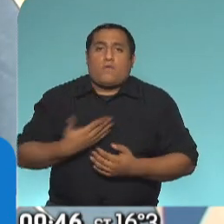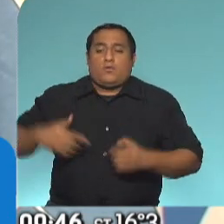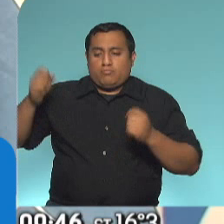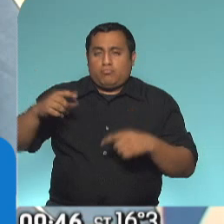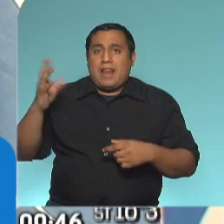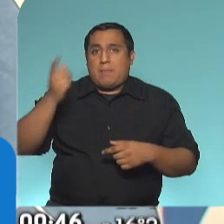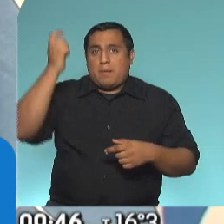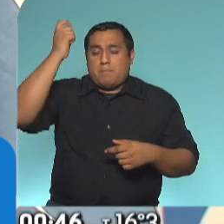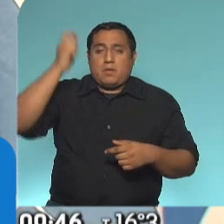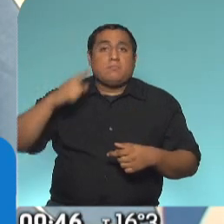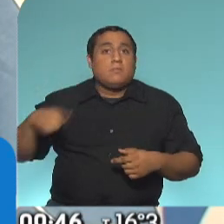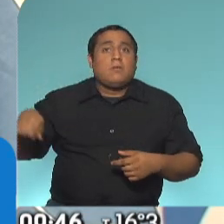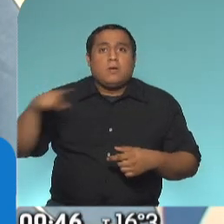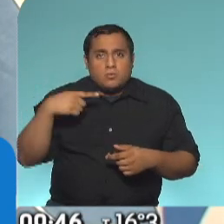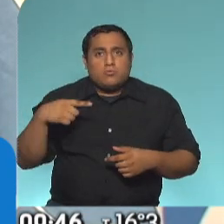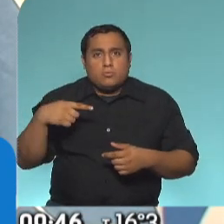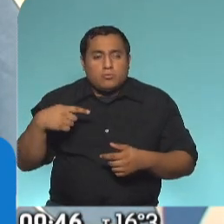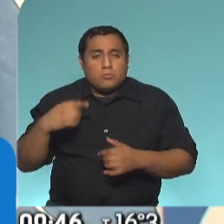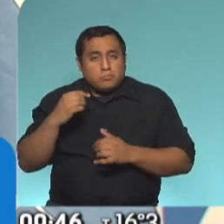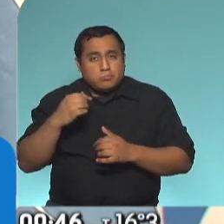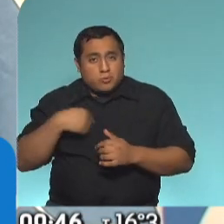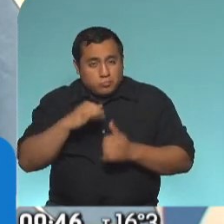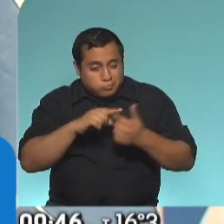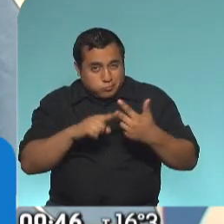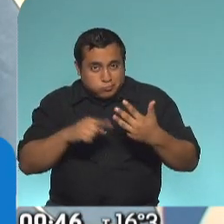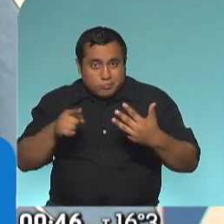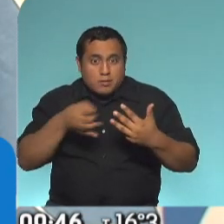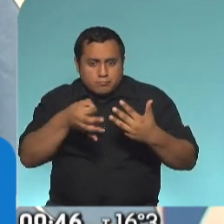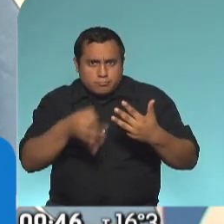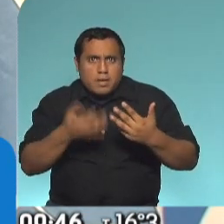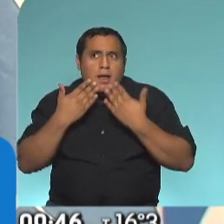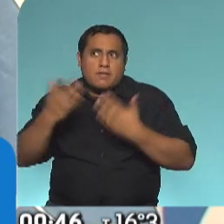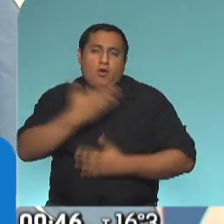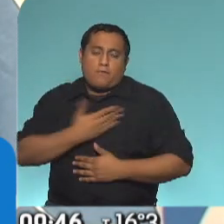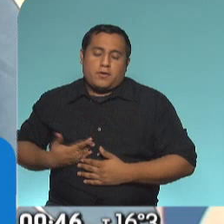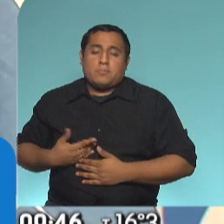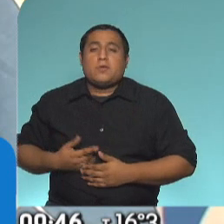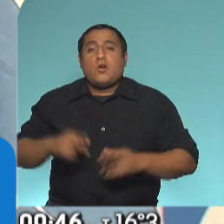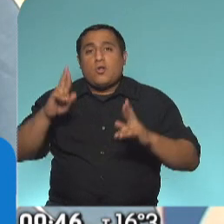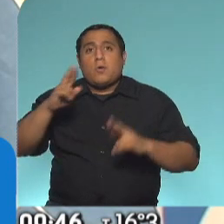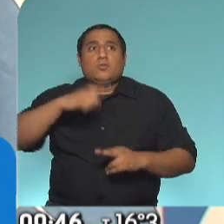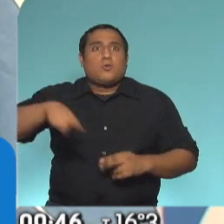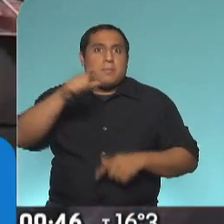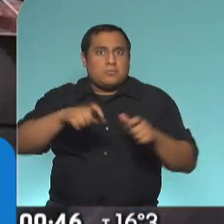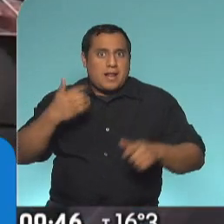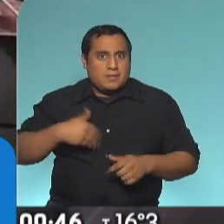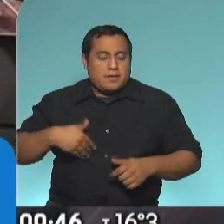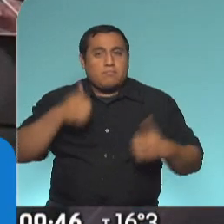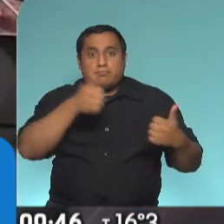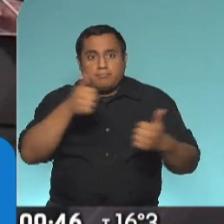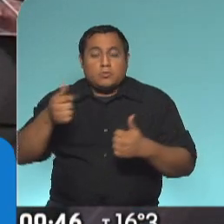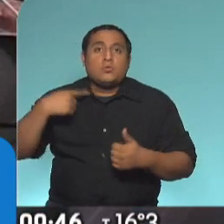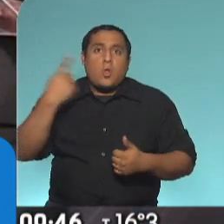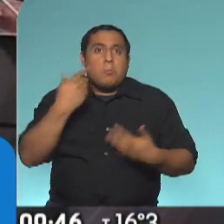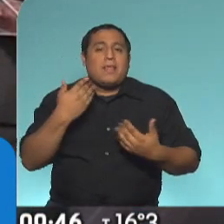en poner al día todo esto que yo les estuve mencionando. Así que bueno, deseo lo mejor para todos los argentinos, que podamos